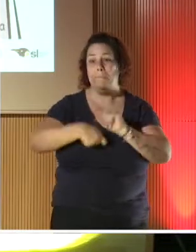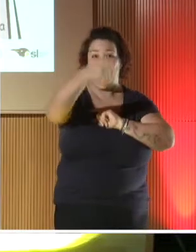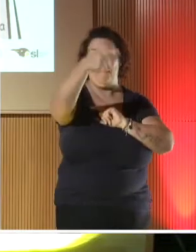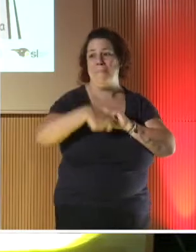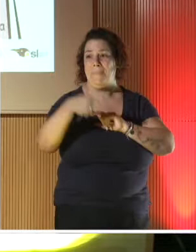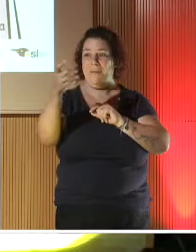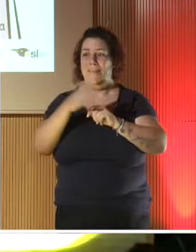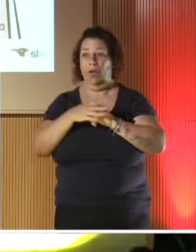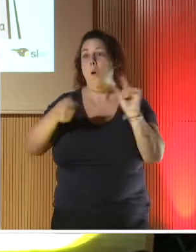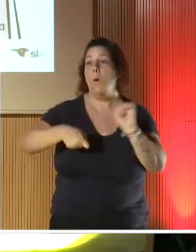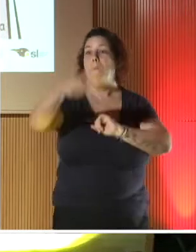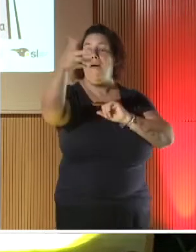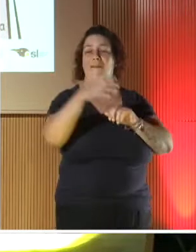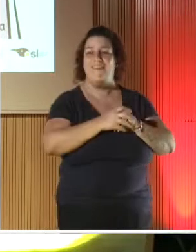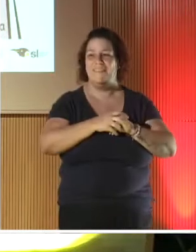¡Upa!